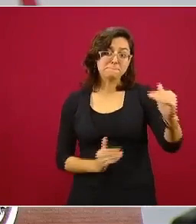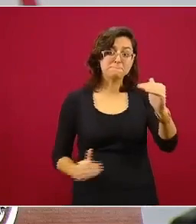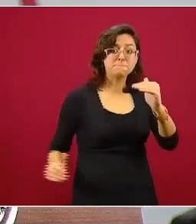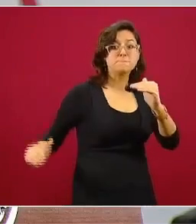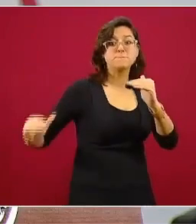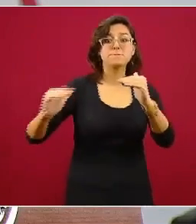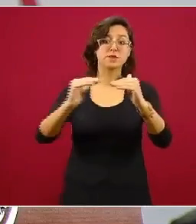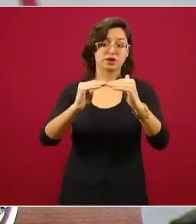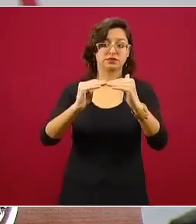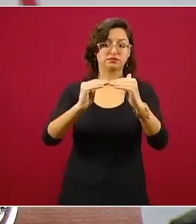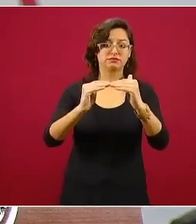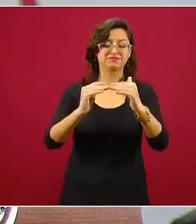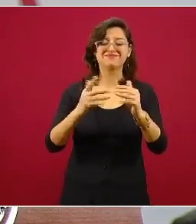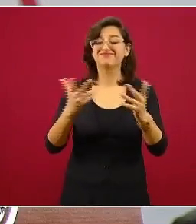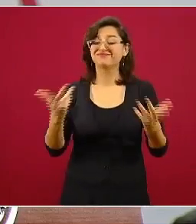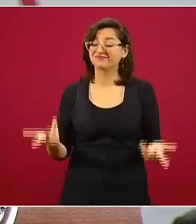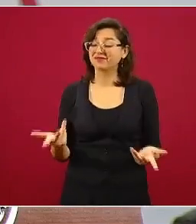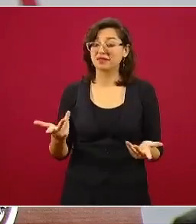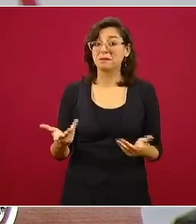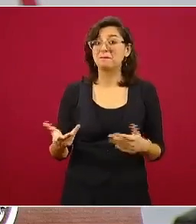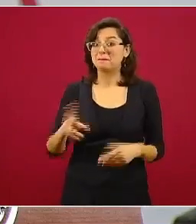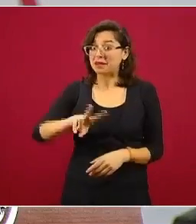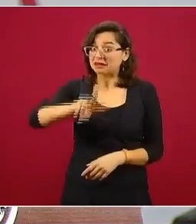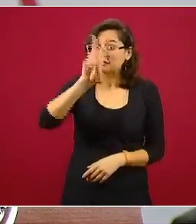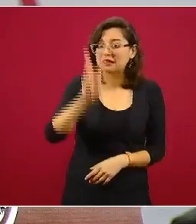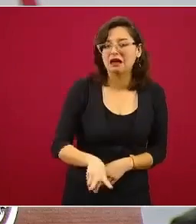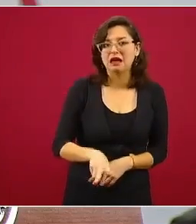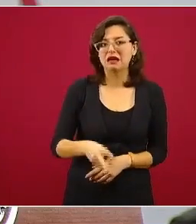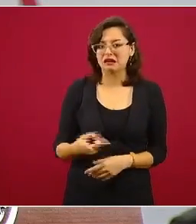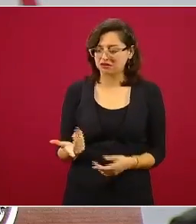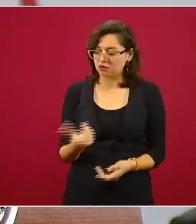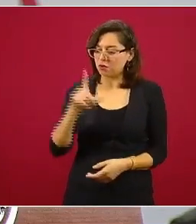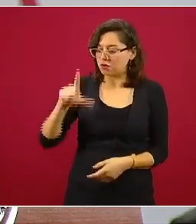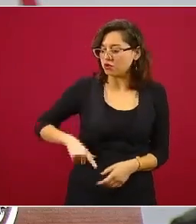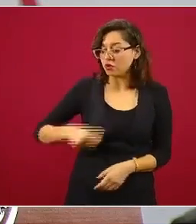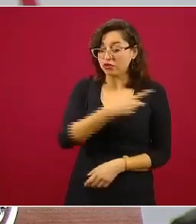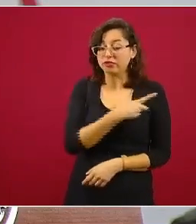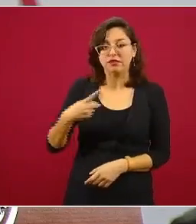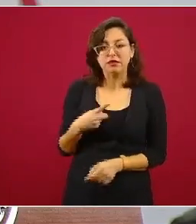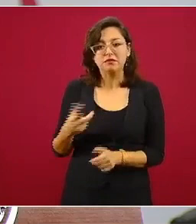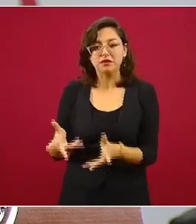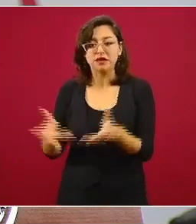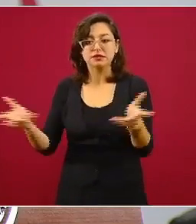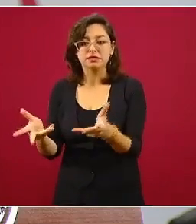porque durante el periodo neoliberal se ha apostado